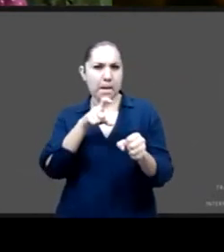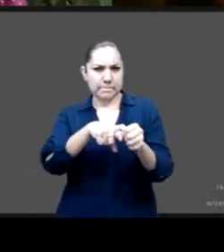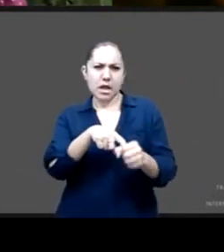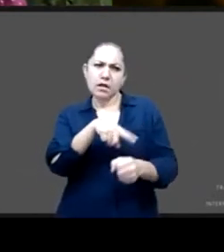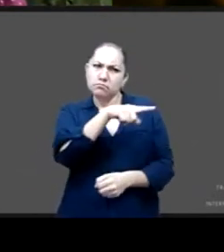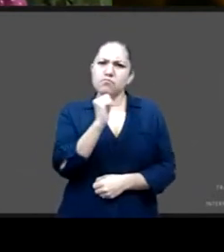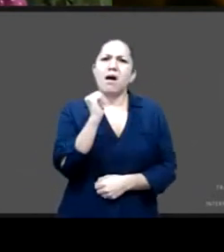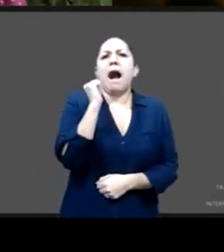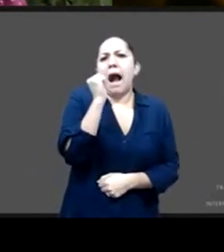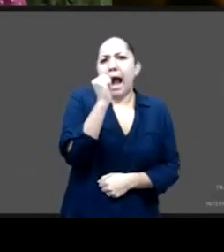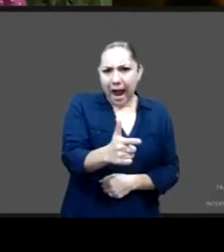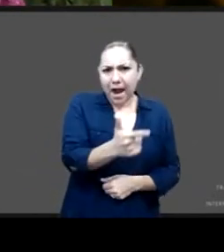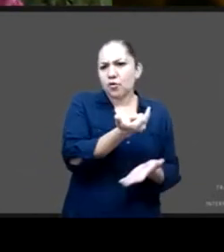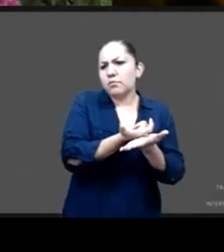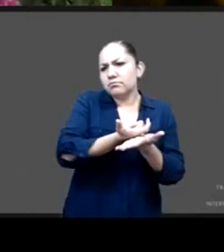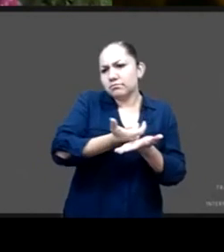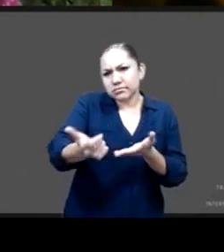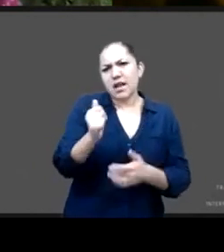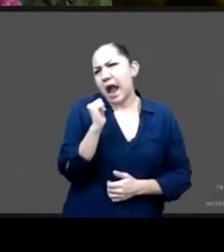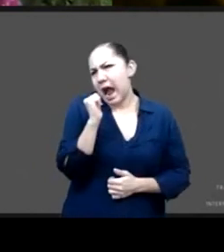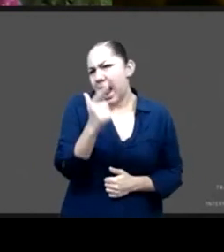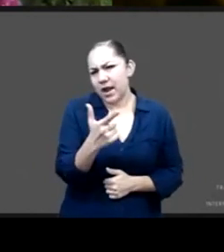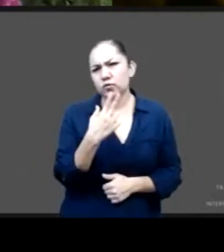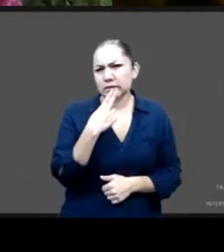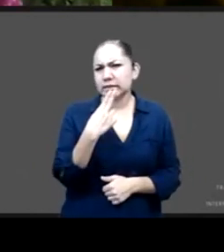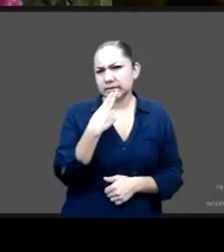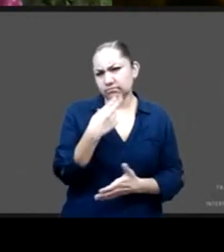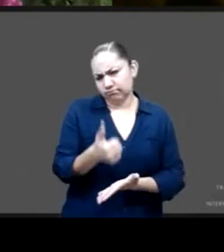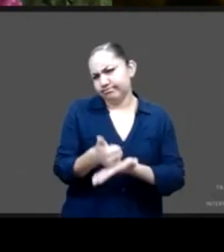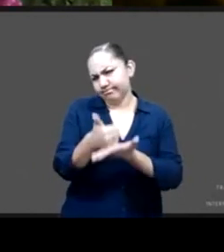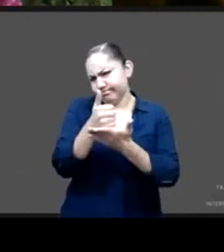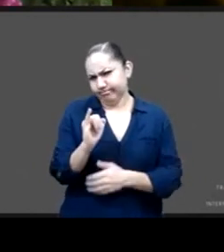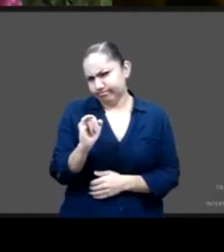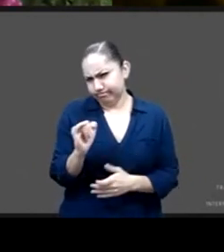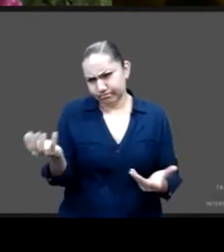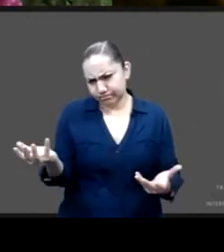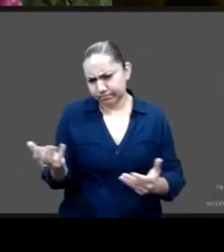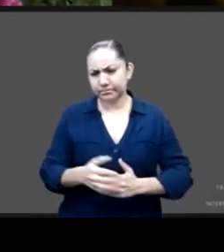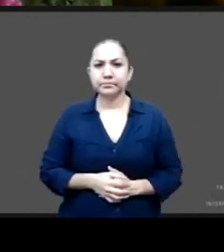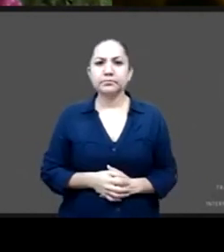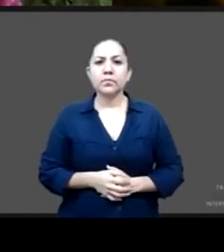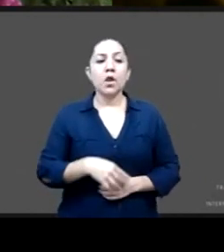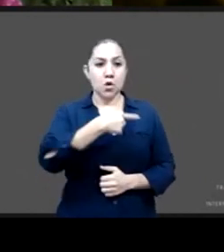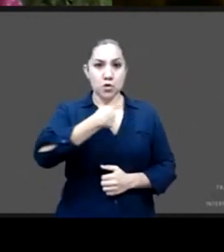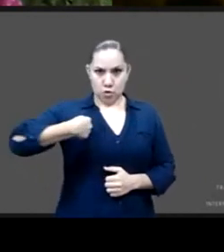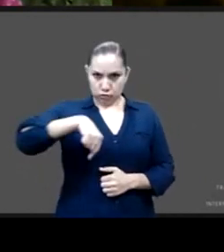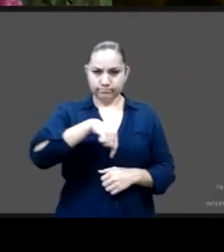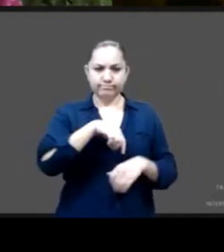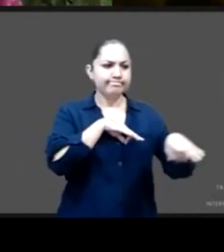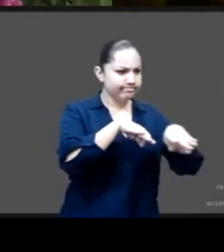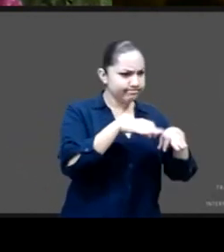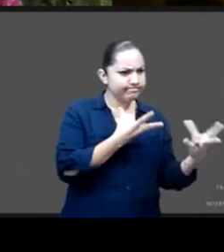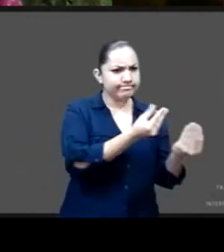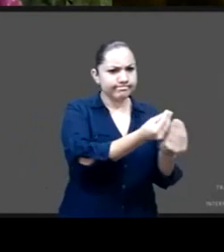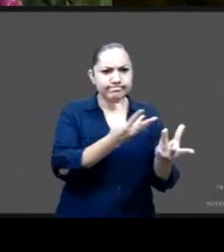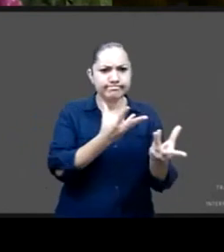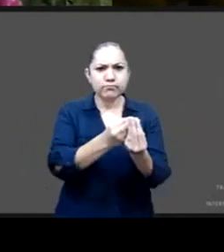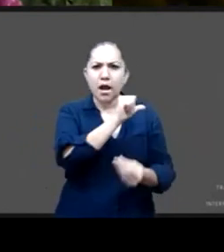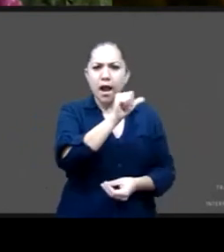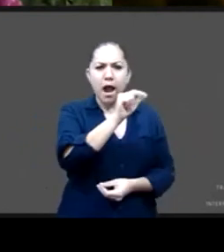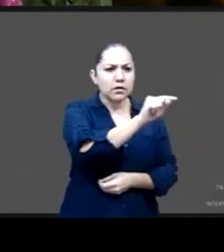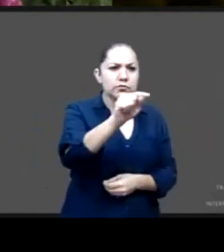que les ha ayudado nosotros trabajamos con jóvenes que en conflicto con la ley que han cometido algún delito hacemos